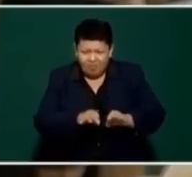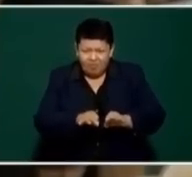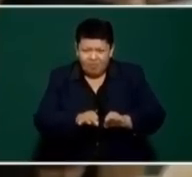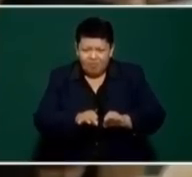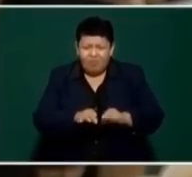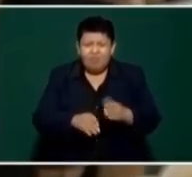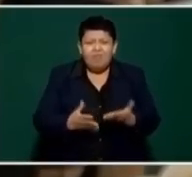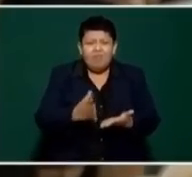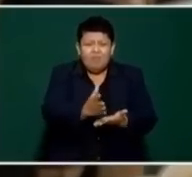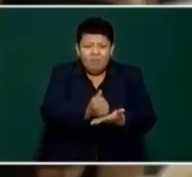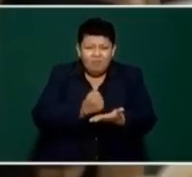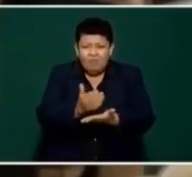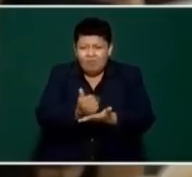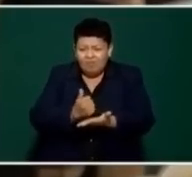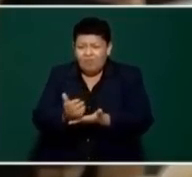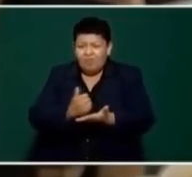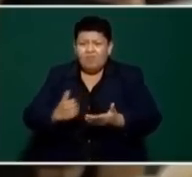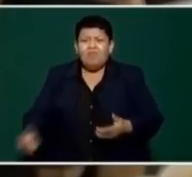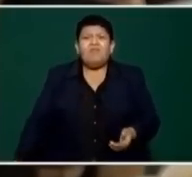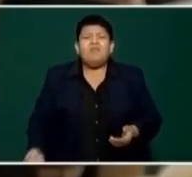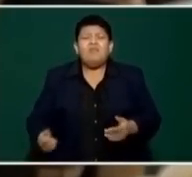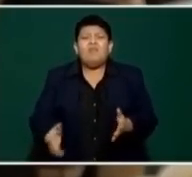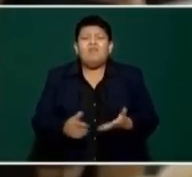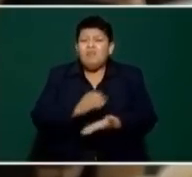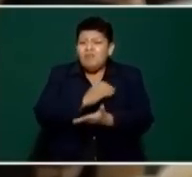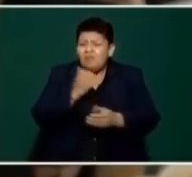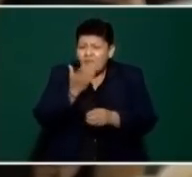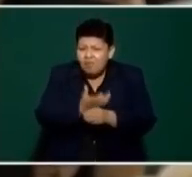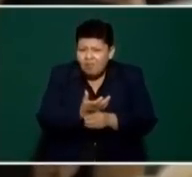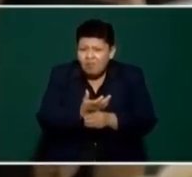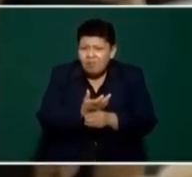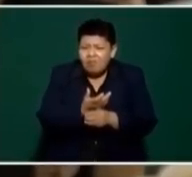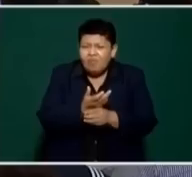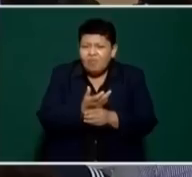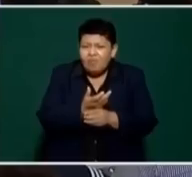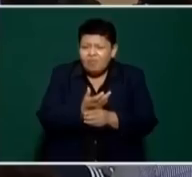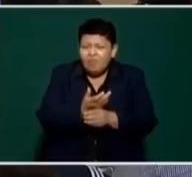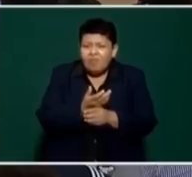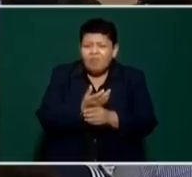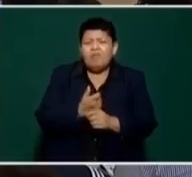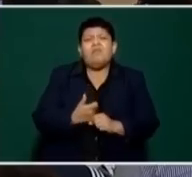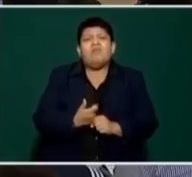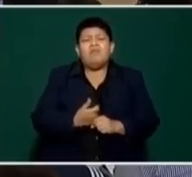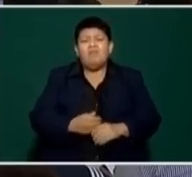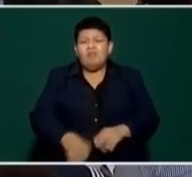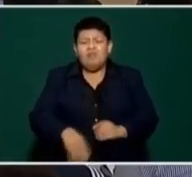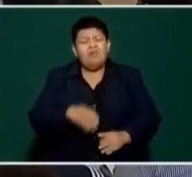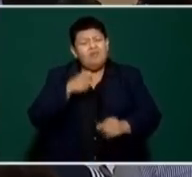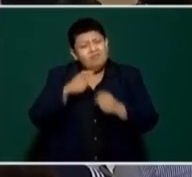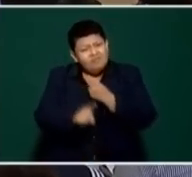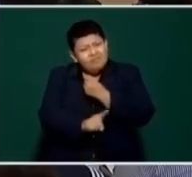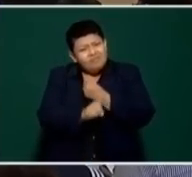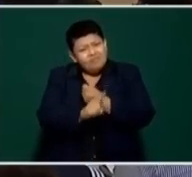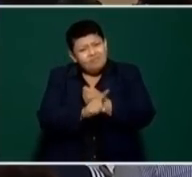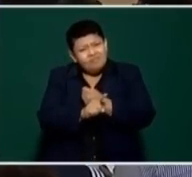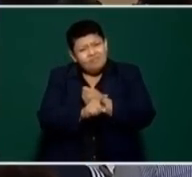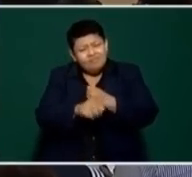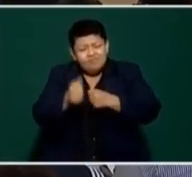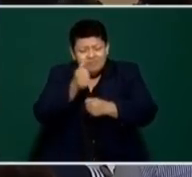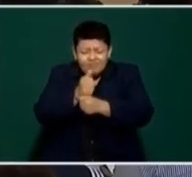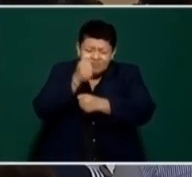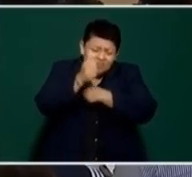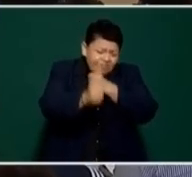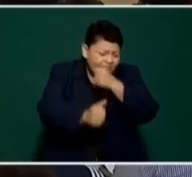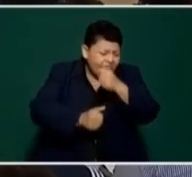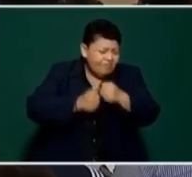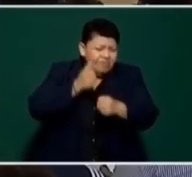les quita la posibilidad de tener prestaciones. Esa es una queja de hace muchos años también y quedan muy